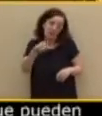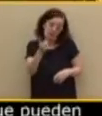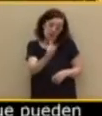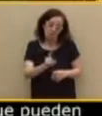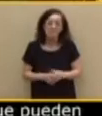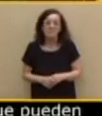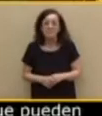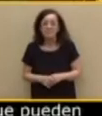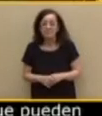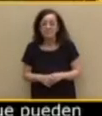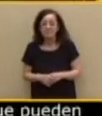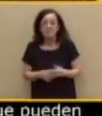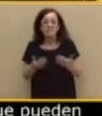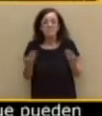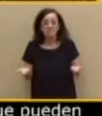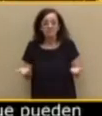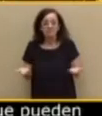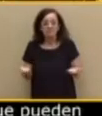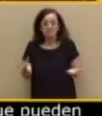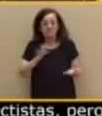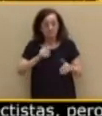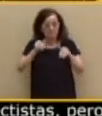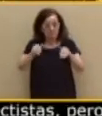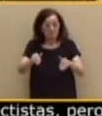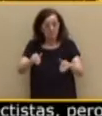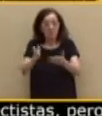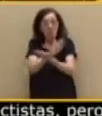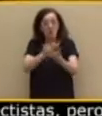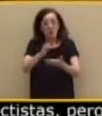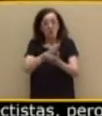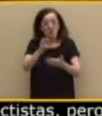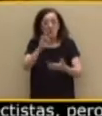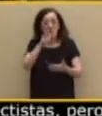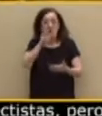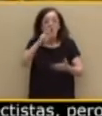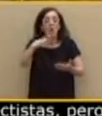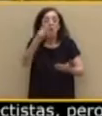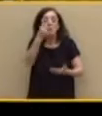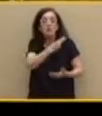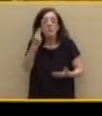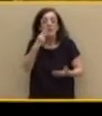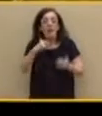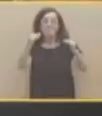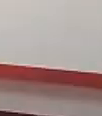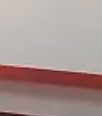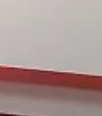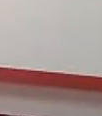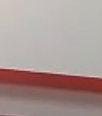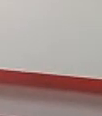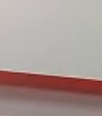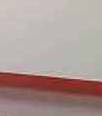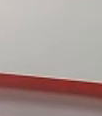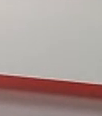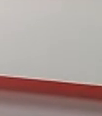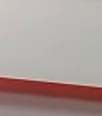porque hoy parte del enfrentamiento en varias de las réplicas entre el president del govern mariano rajoy y el candidato a la presidencia en esta moción de